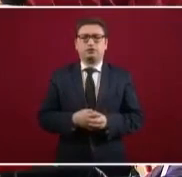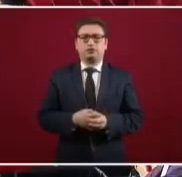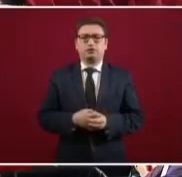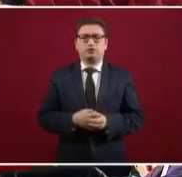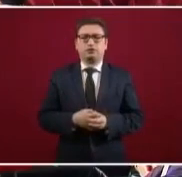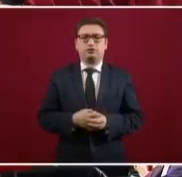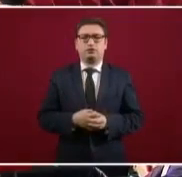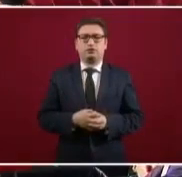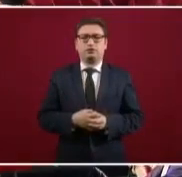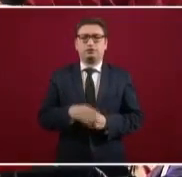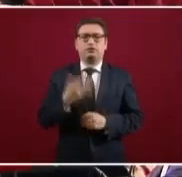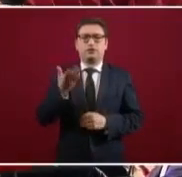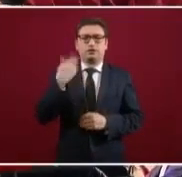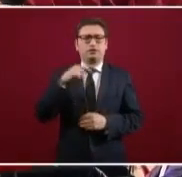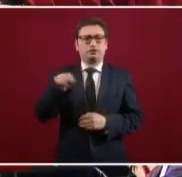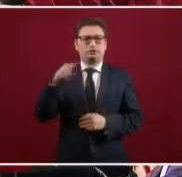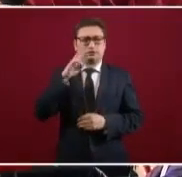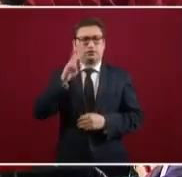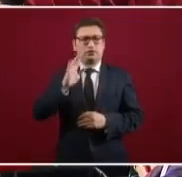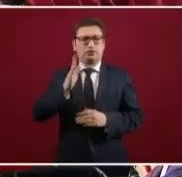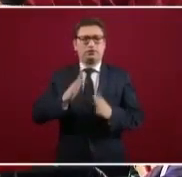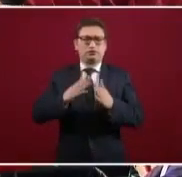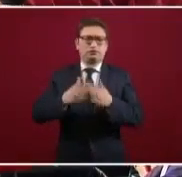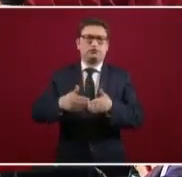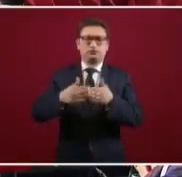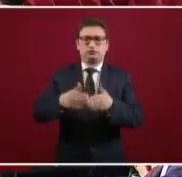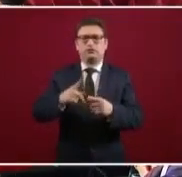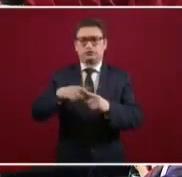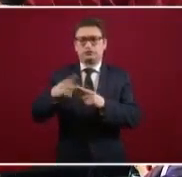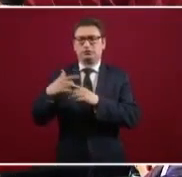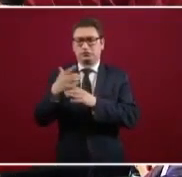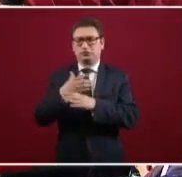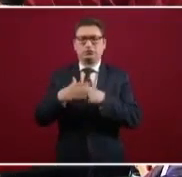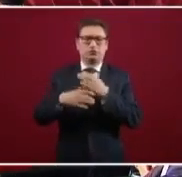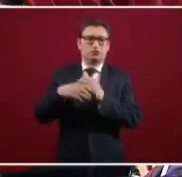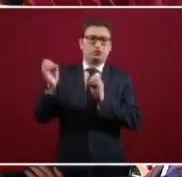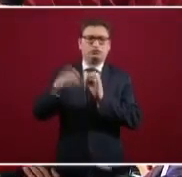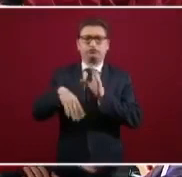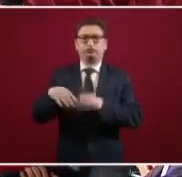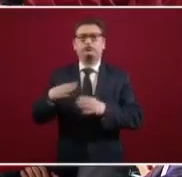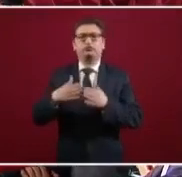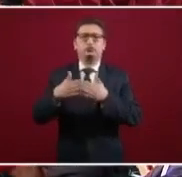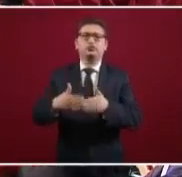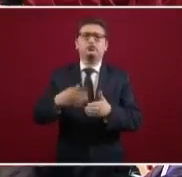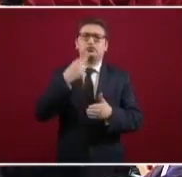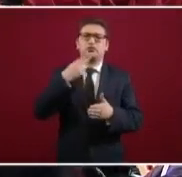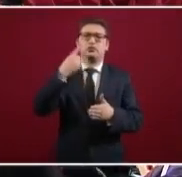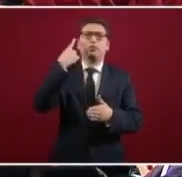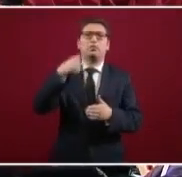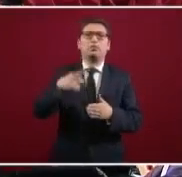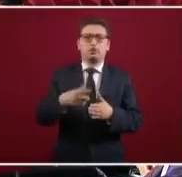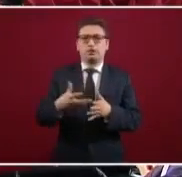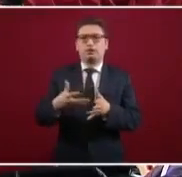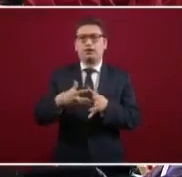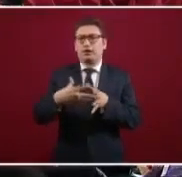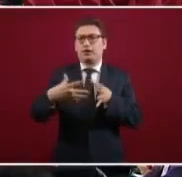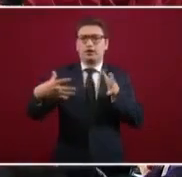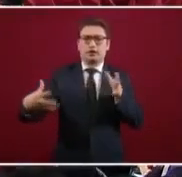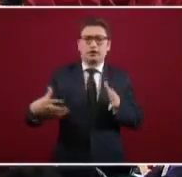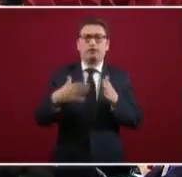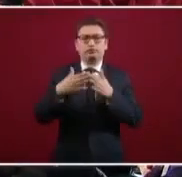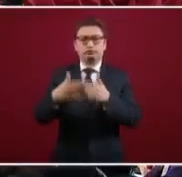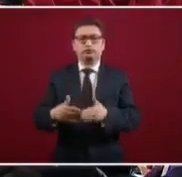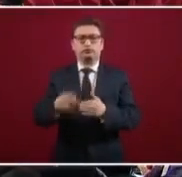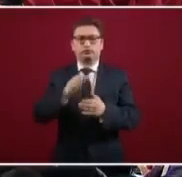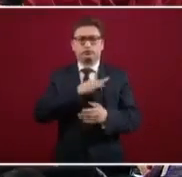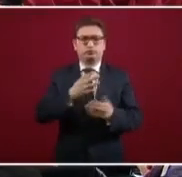se vieron los buques e insisto son buques cargueros para qué sirve este tipo de buques pues para transportar combustible